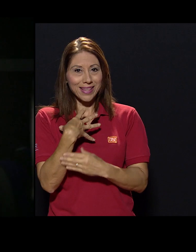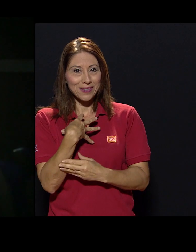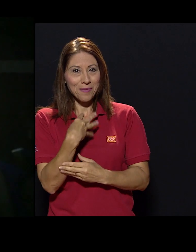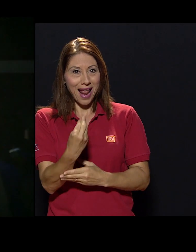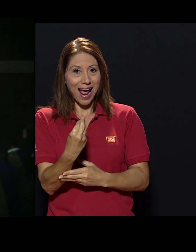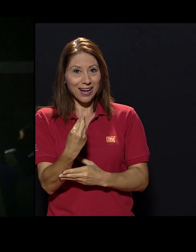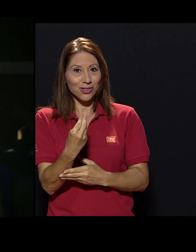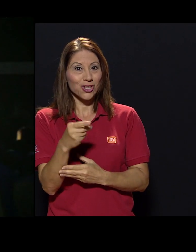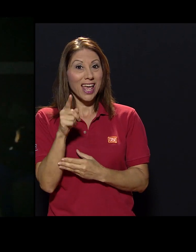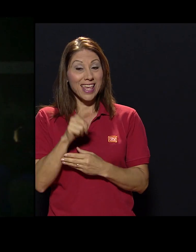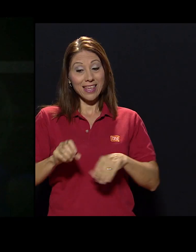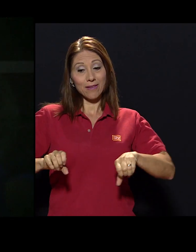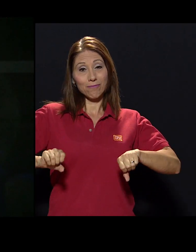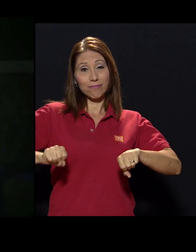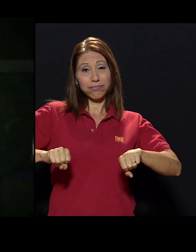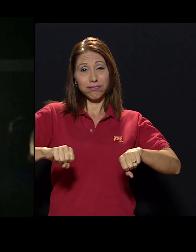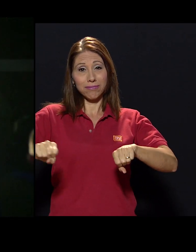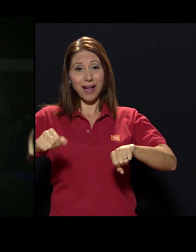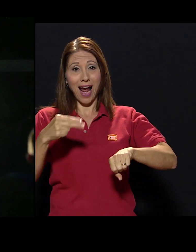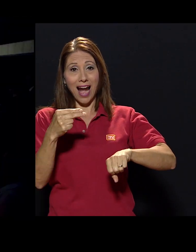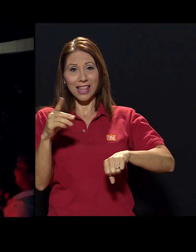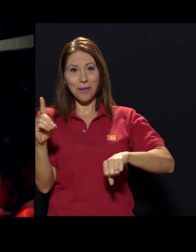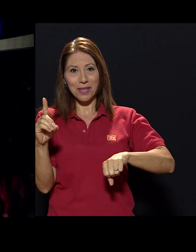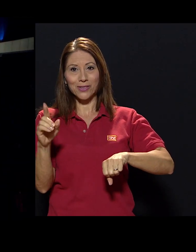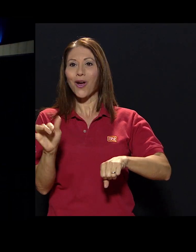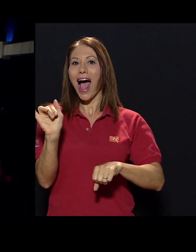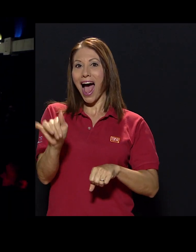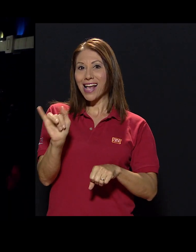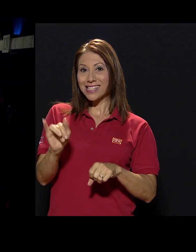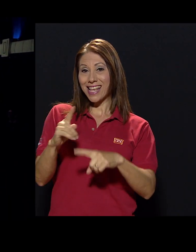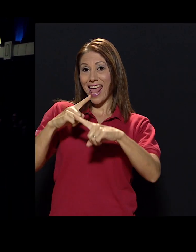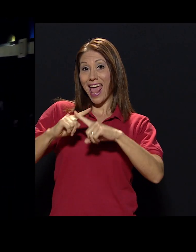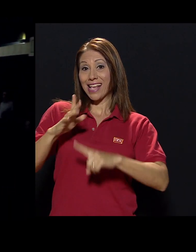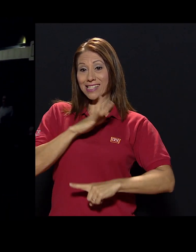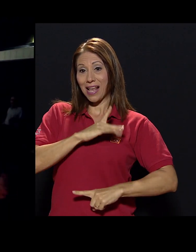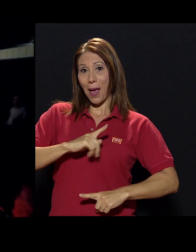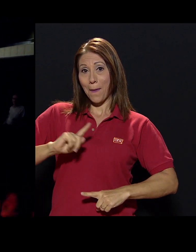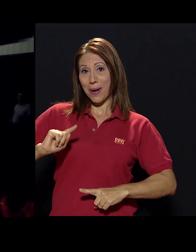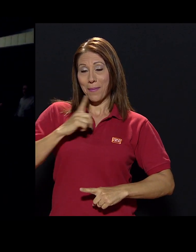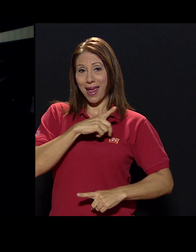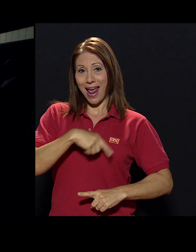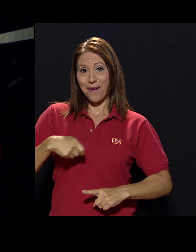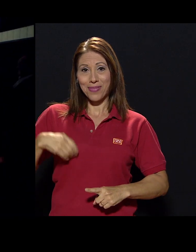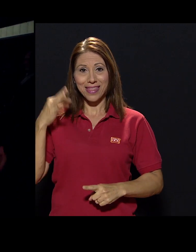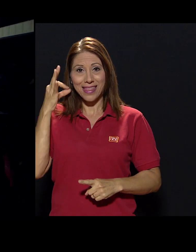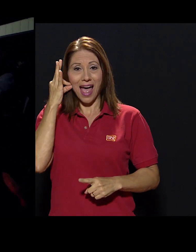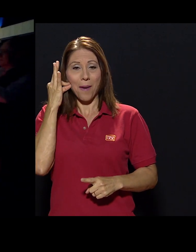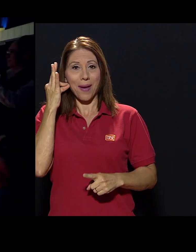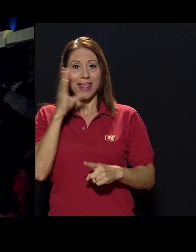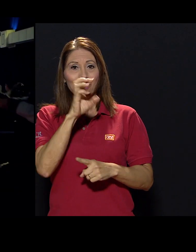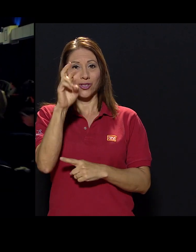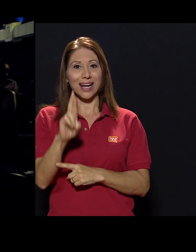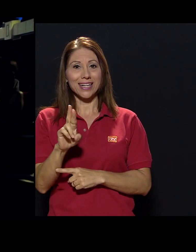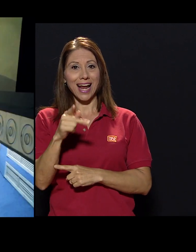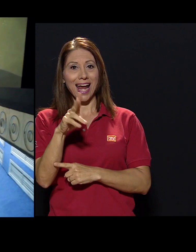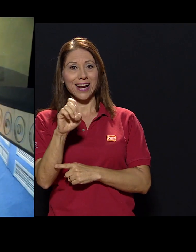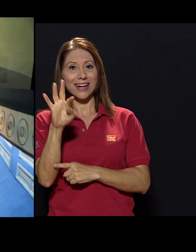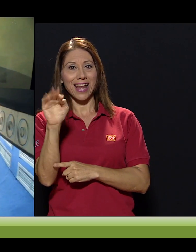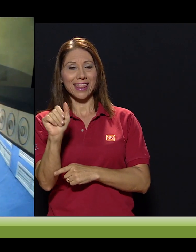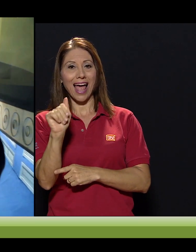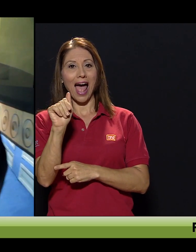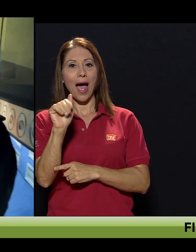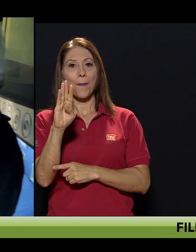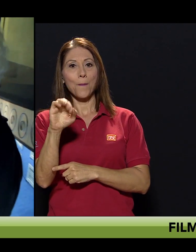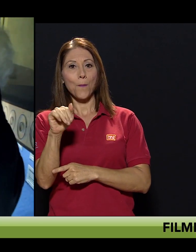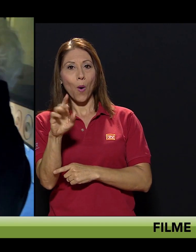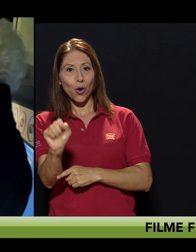Con una jacket De cuero negra Guantes blancos Y desplazándose En una Harley Davidson Así Ingresó La ex primera